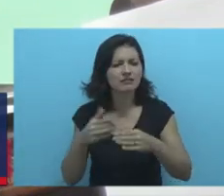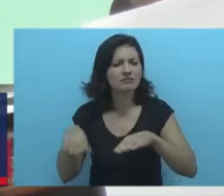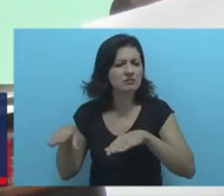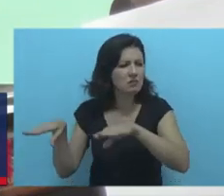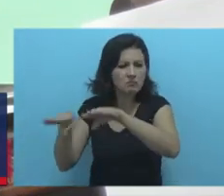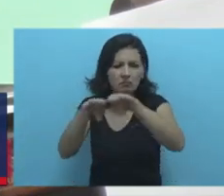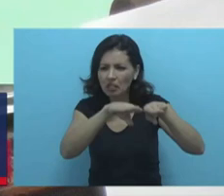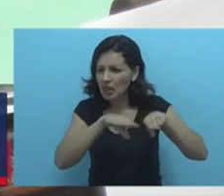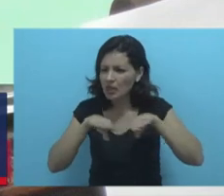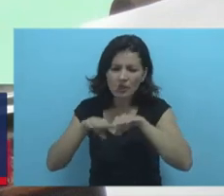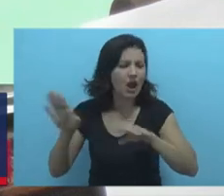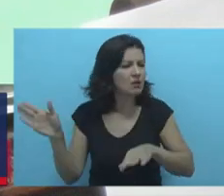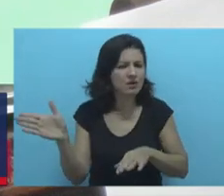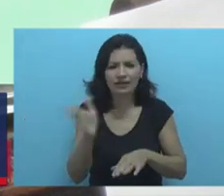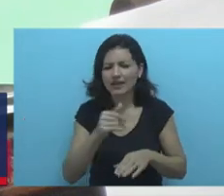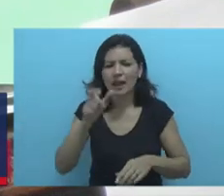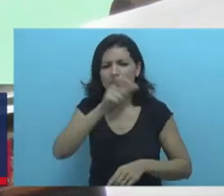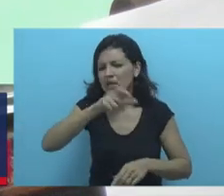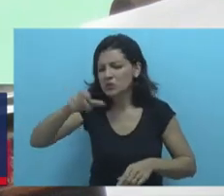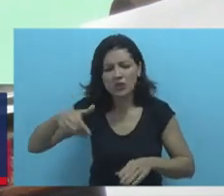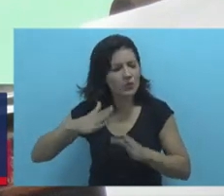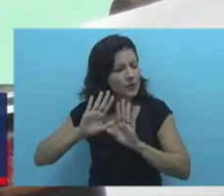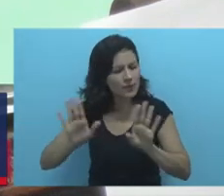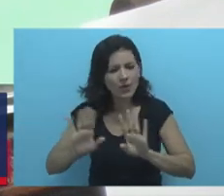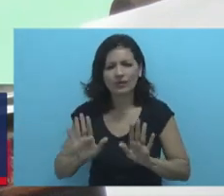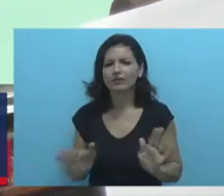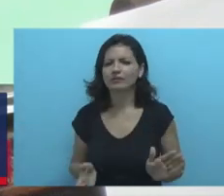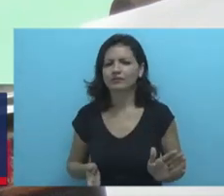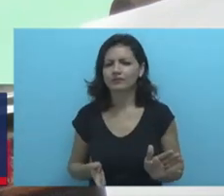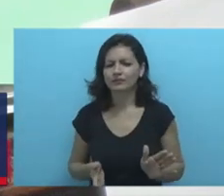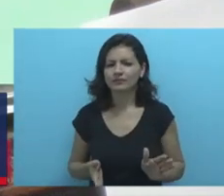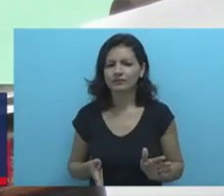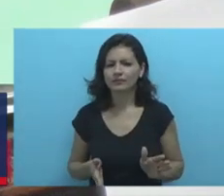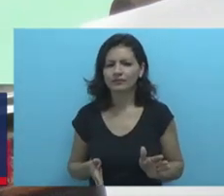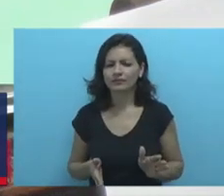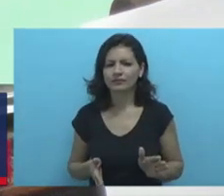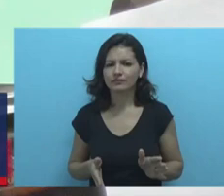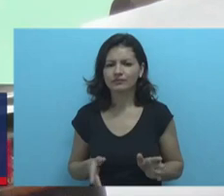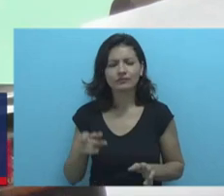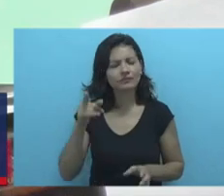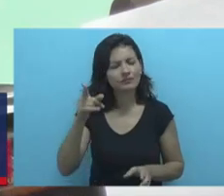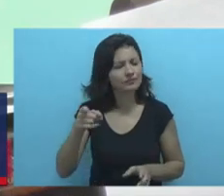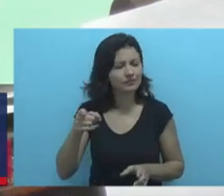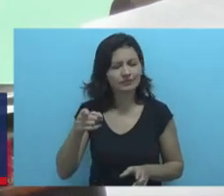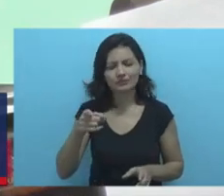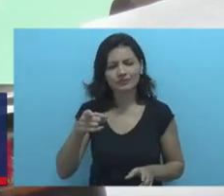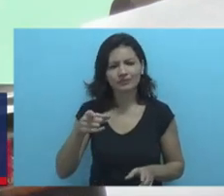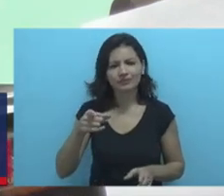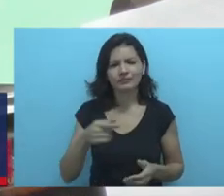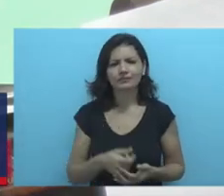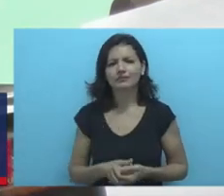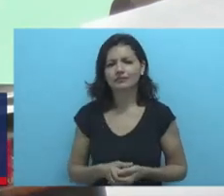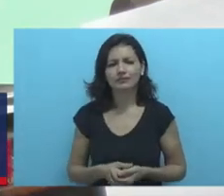compañera y compañero del Partido Socialista, sea del recorrido que sea. Ese Miguel militante, de